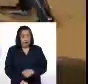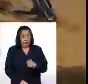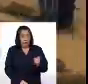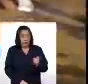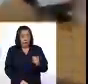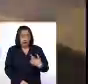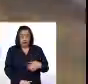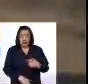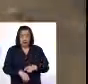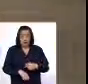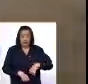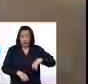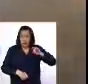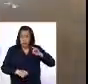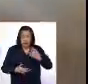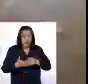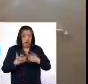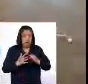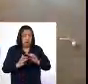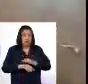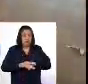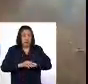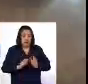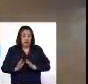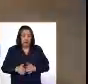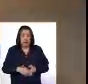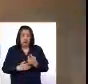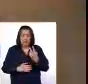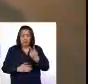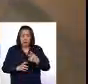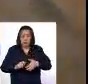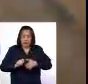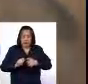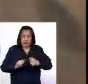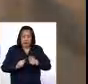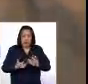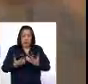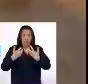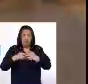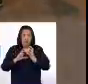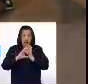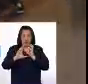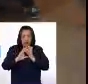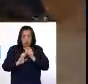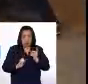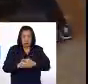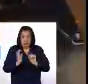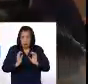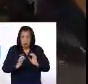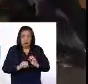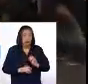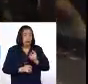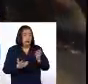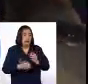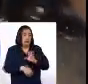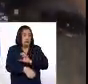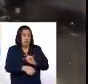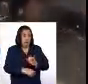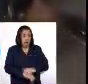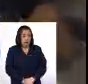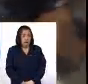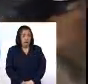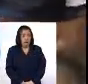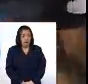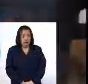En pleno estado de emergencia fueron sorprendidos cuando planeaban dejar dos explosivos en la puerta de la empresa de transportes El Rápido en Caraballo. No, no hace